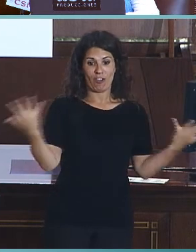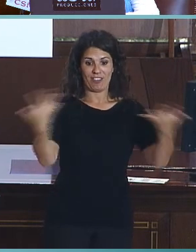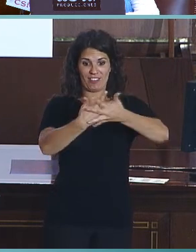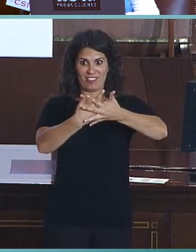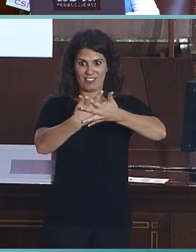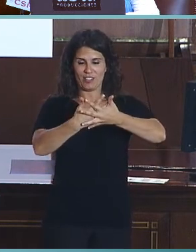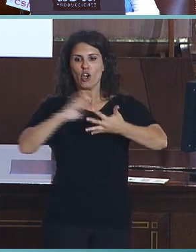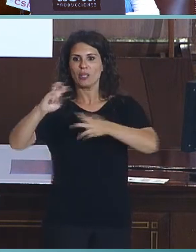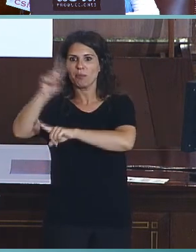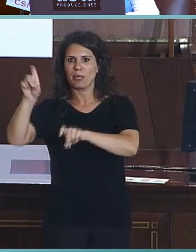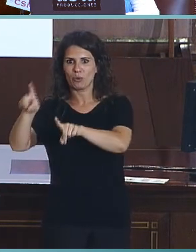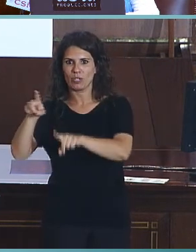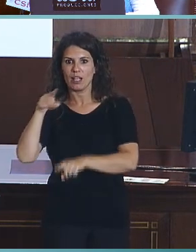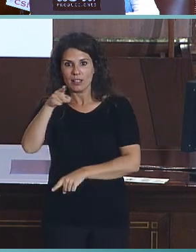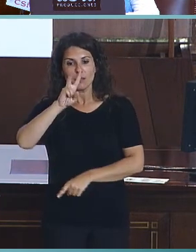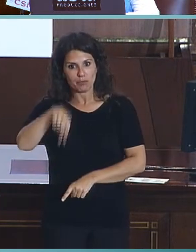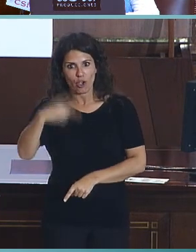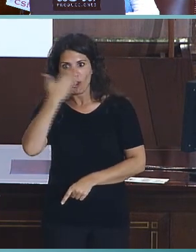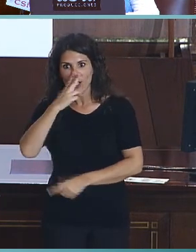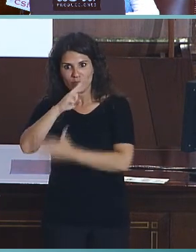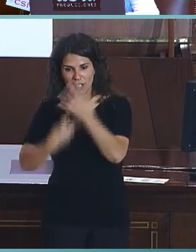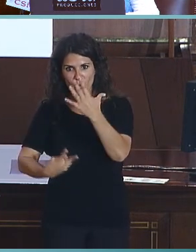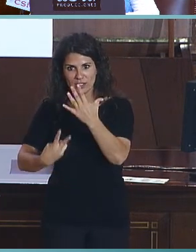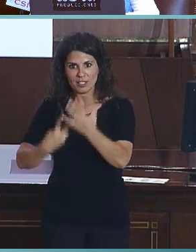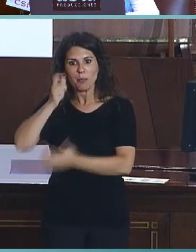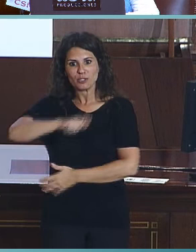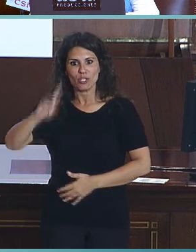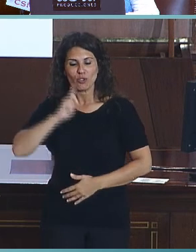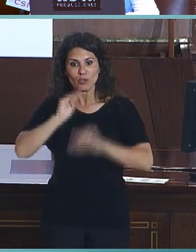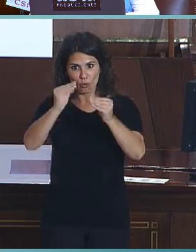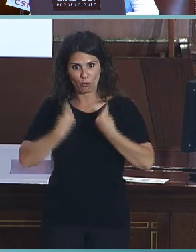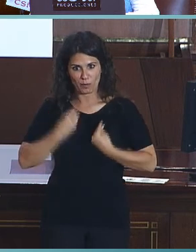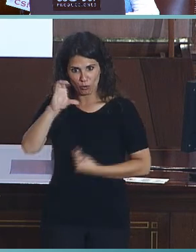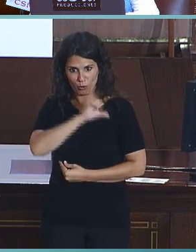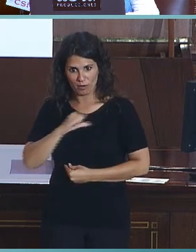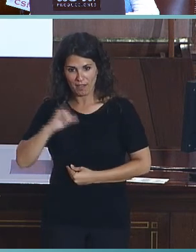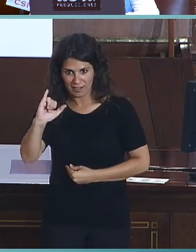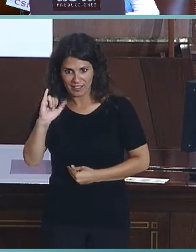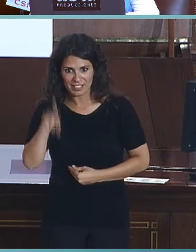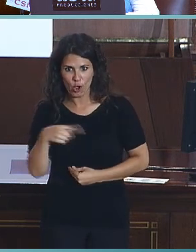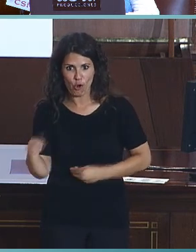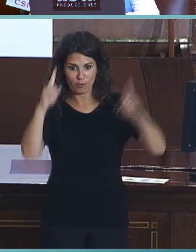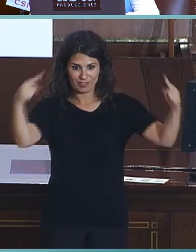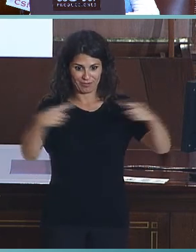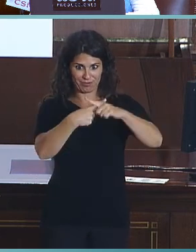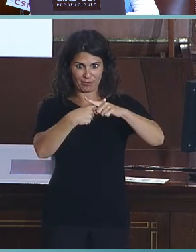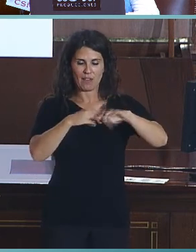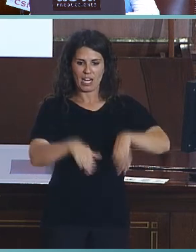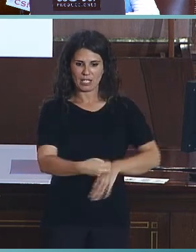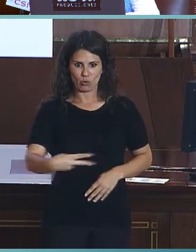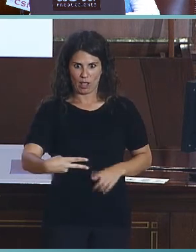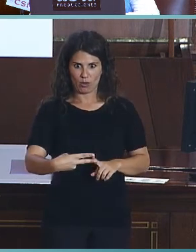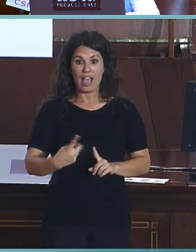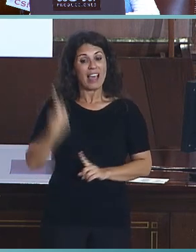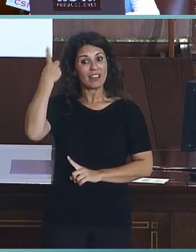en tu comunidad autónoma hay colegios bilingües para personas sordas. Fijaos que arriba están los resultados de Madrid